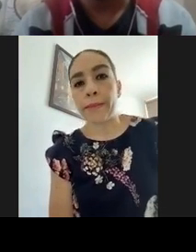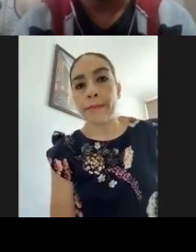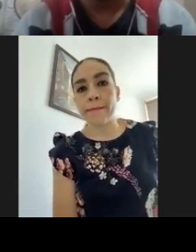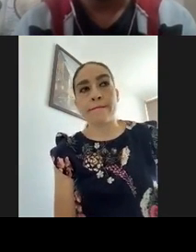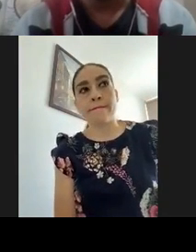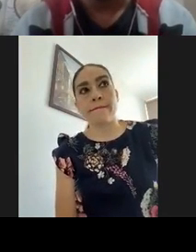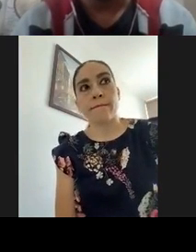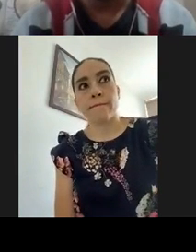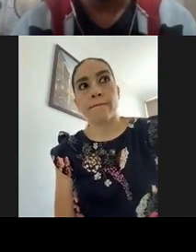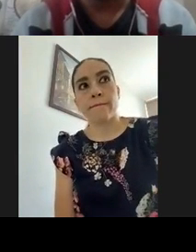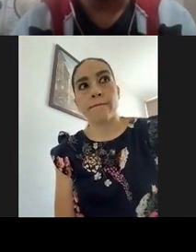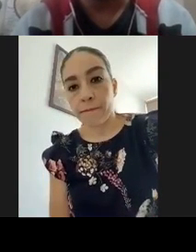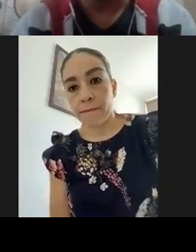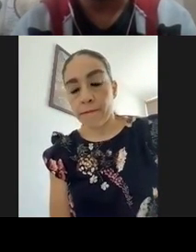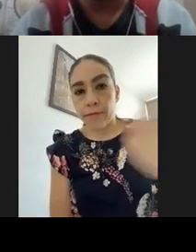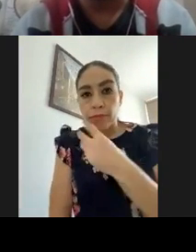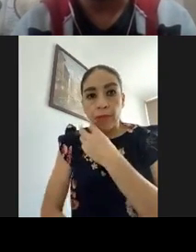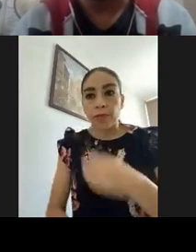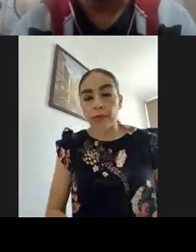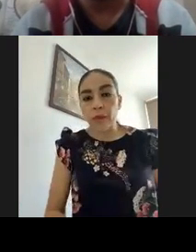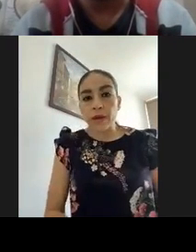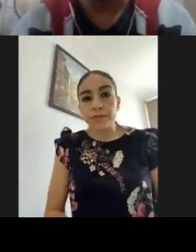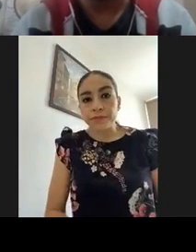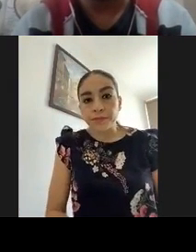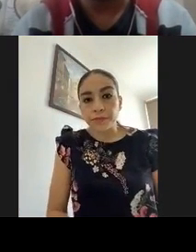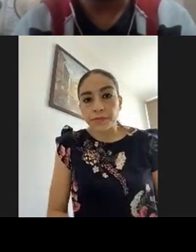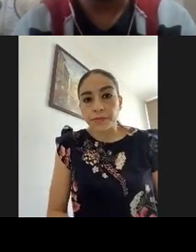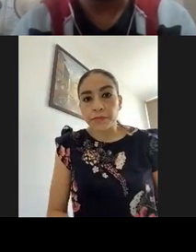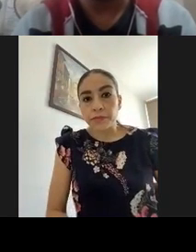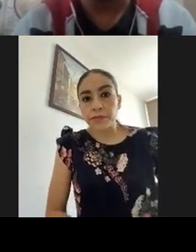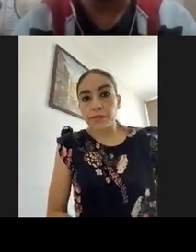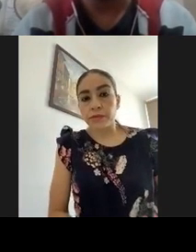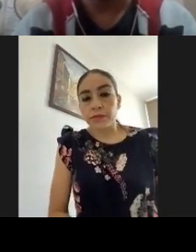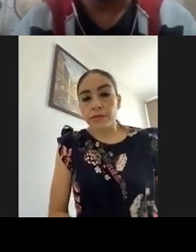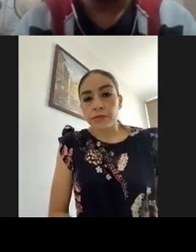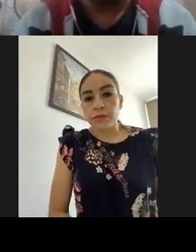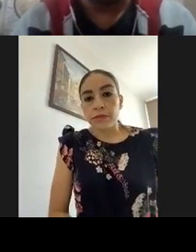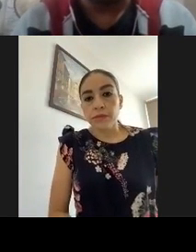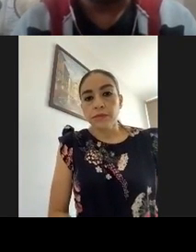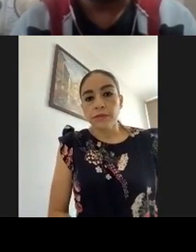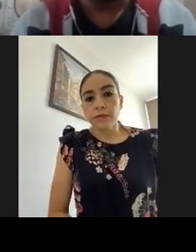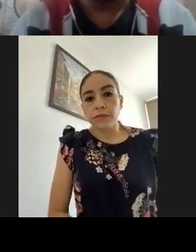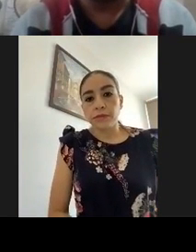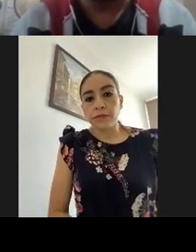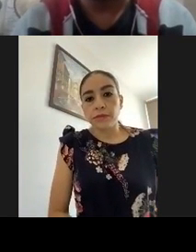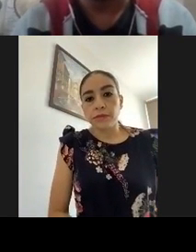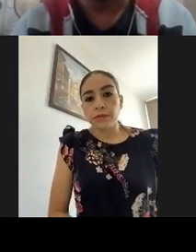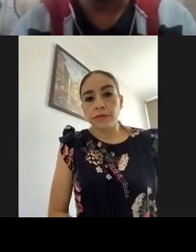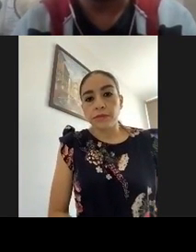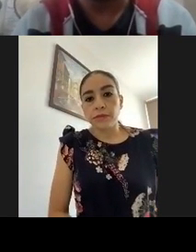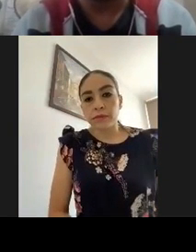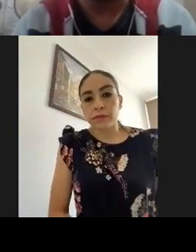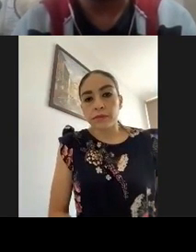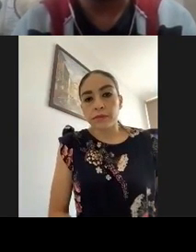tienen a bien, darles el uso de la voz al director del INPLAN y después a la gente de GeoSigma, a